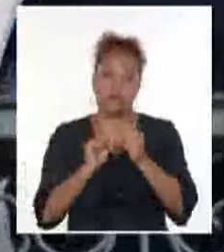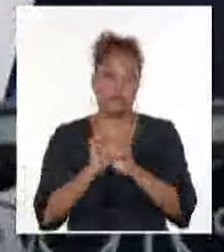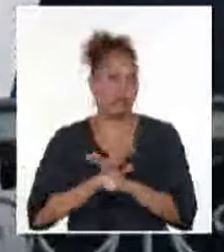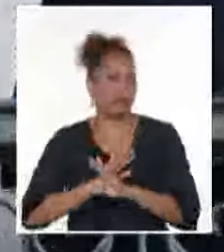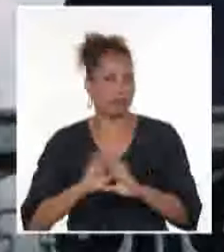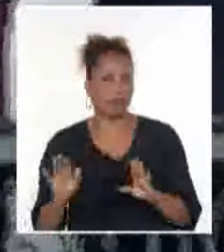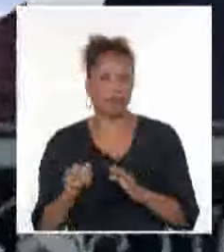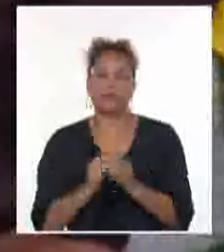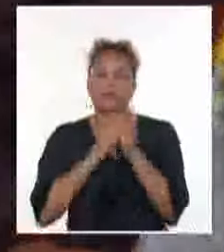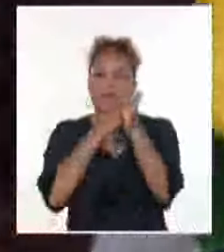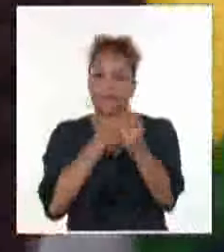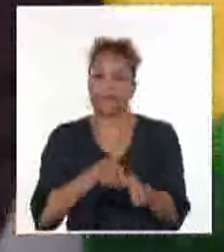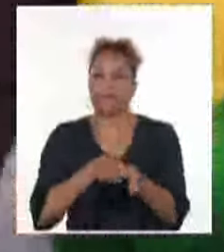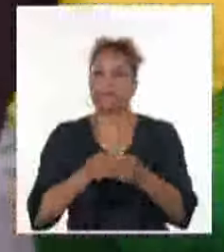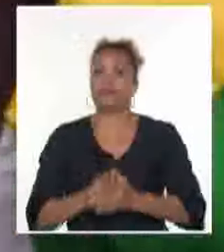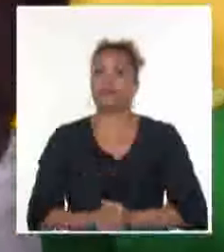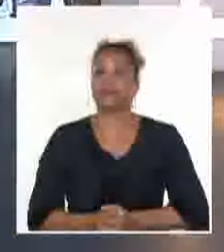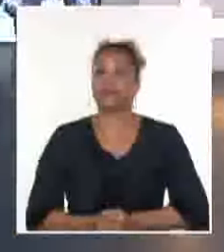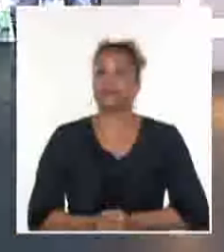orden constitucional.